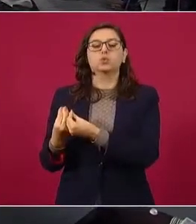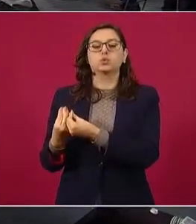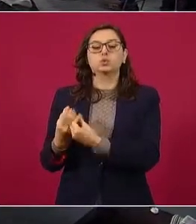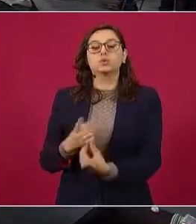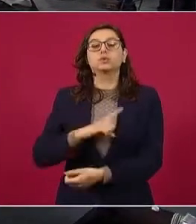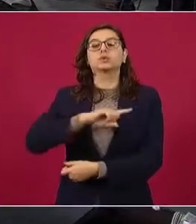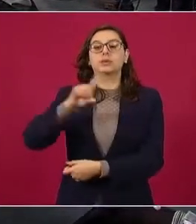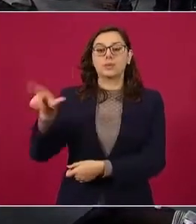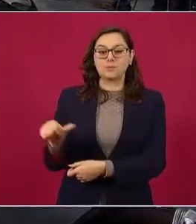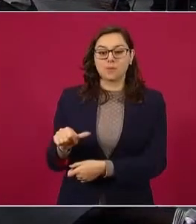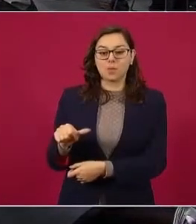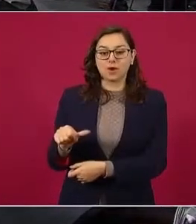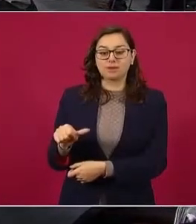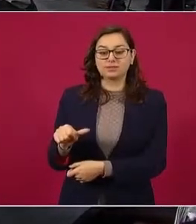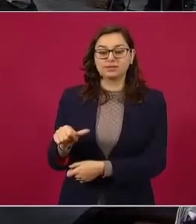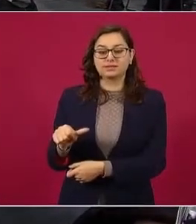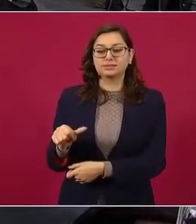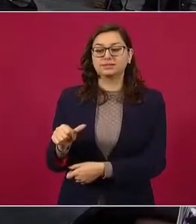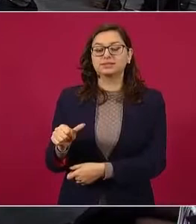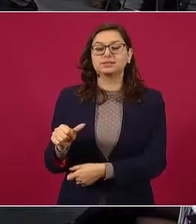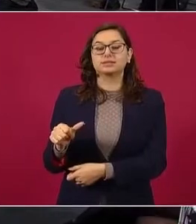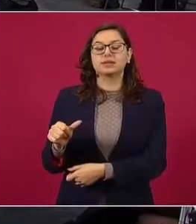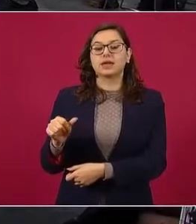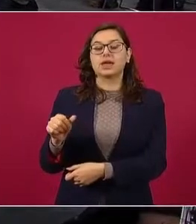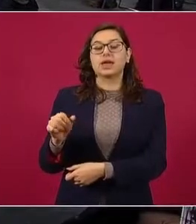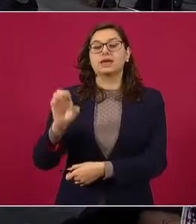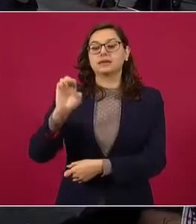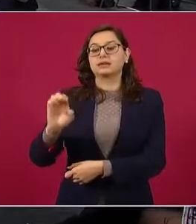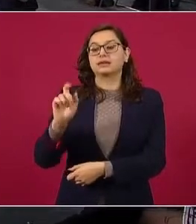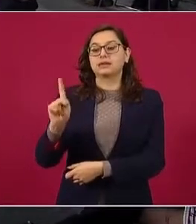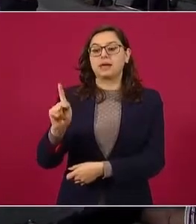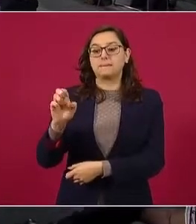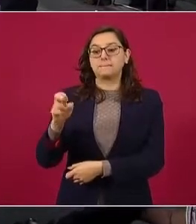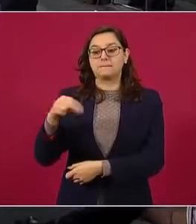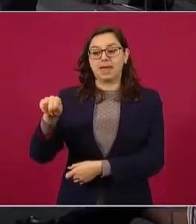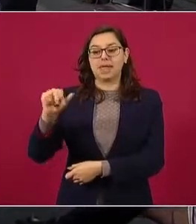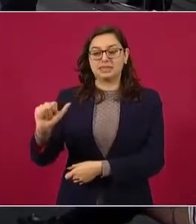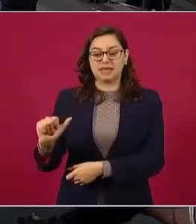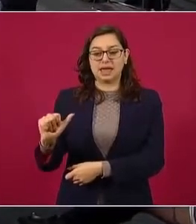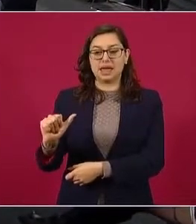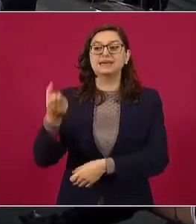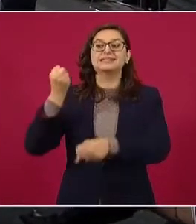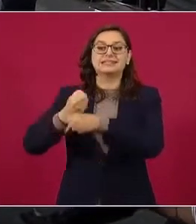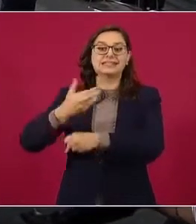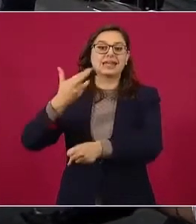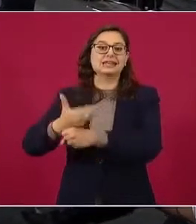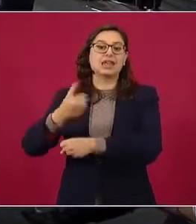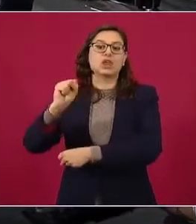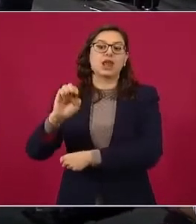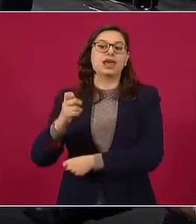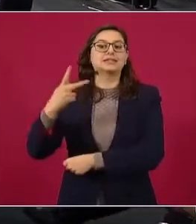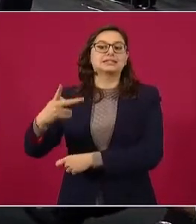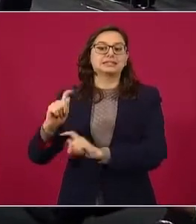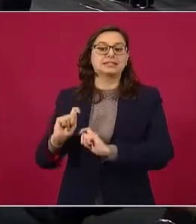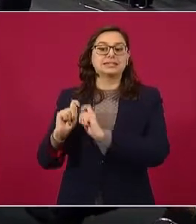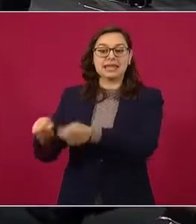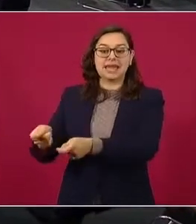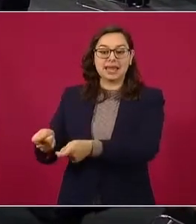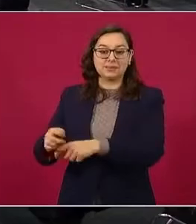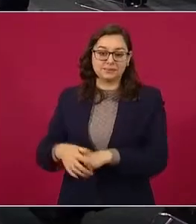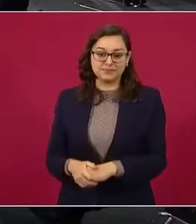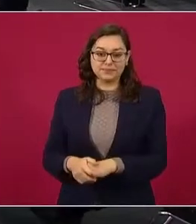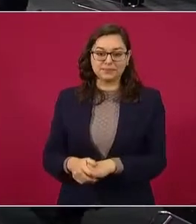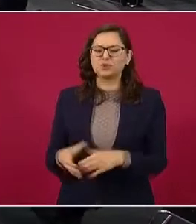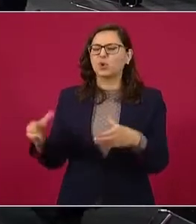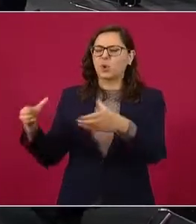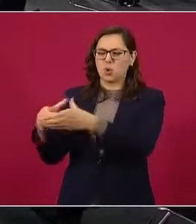Y luego con Peña, nada menos que secretario de Educación, pues del grupo de